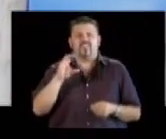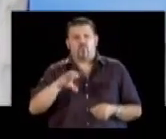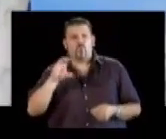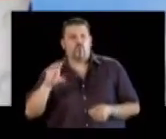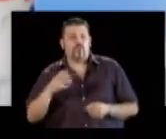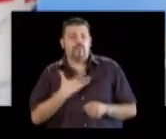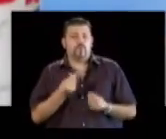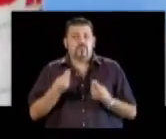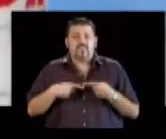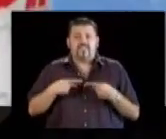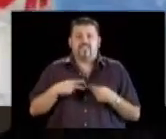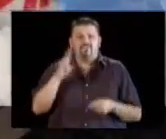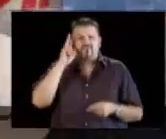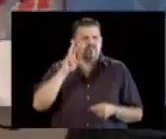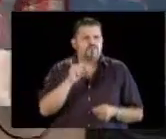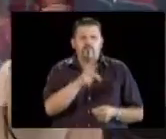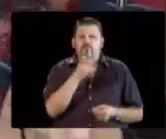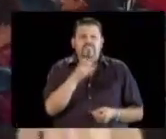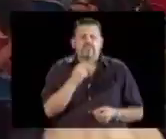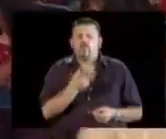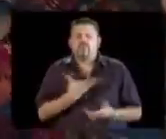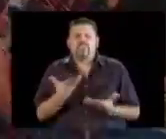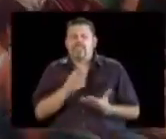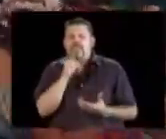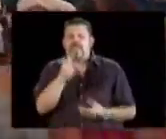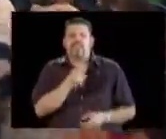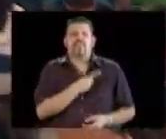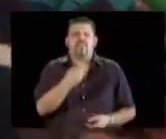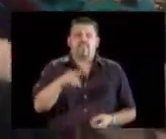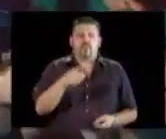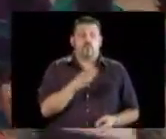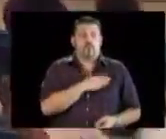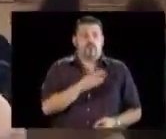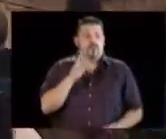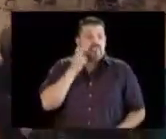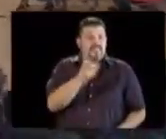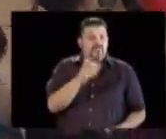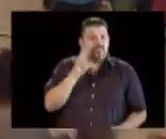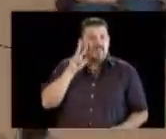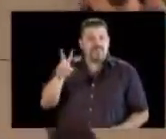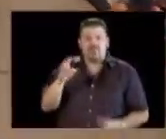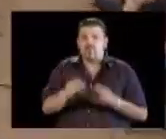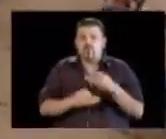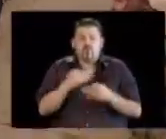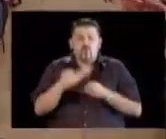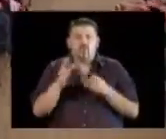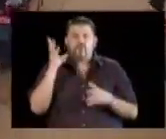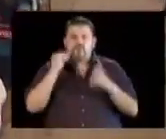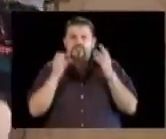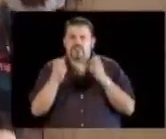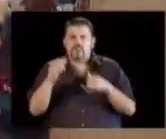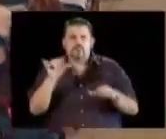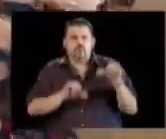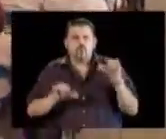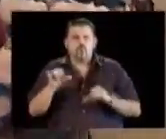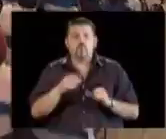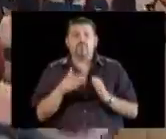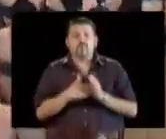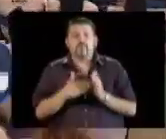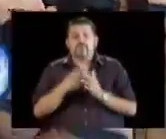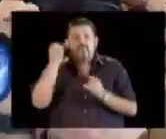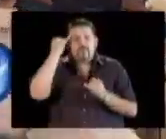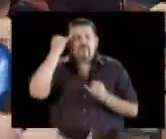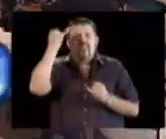por algo que no les va a hacer daño. Y bueno, todo esto que acaban de escuchar y todos estos productos que están aquí en esta mesa, que